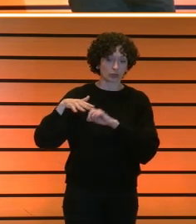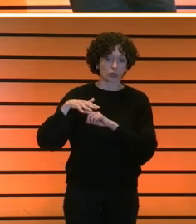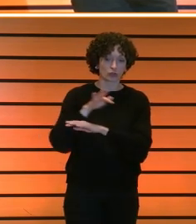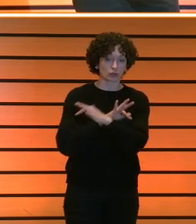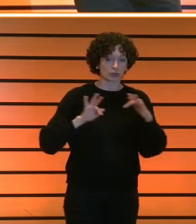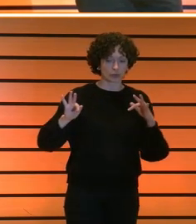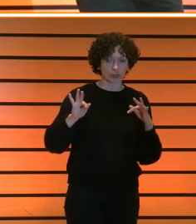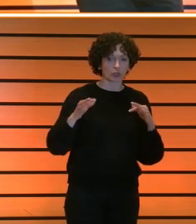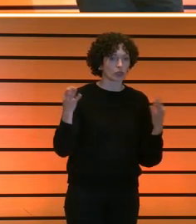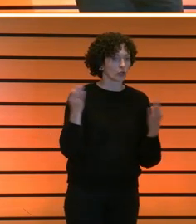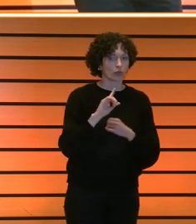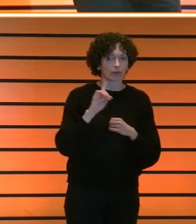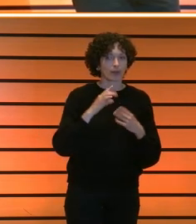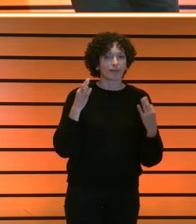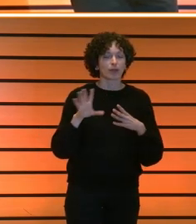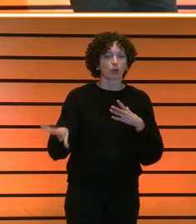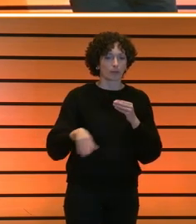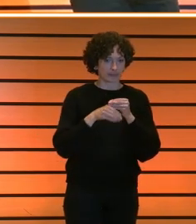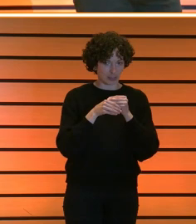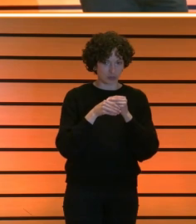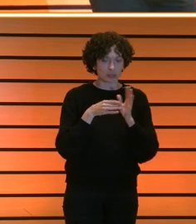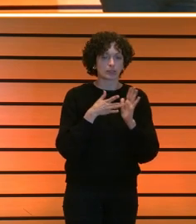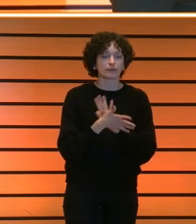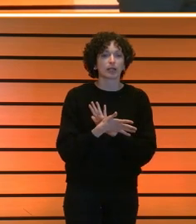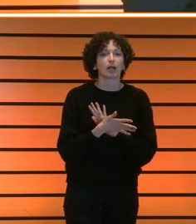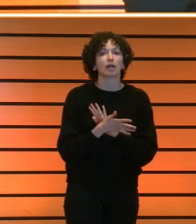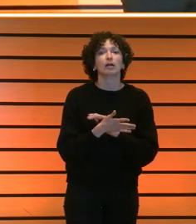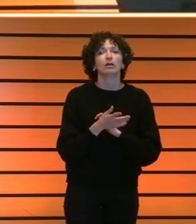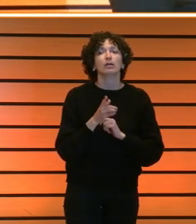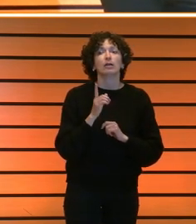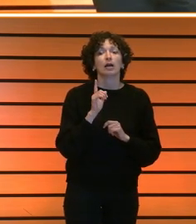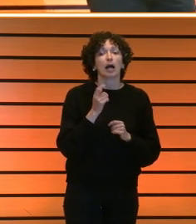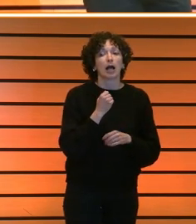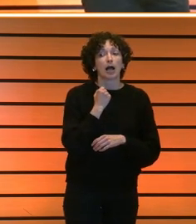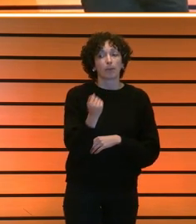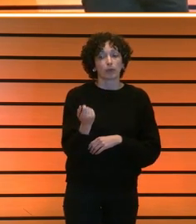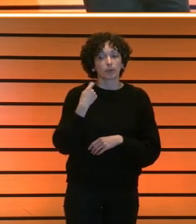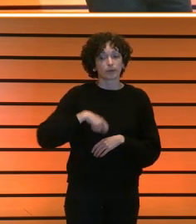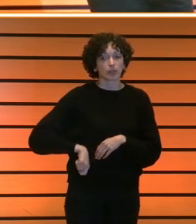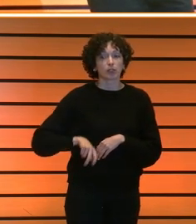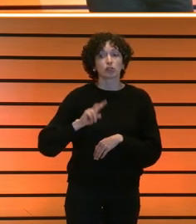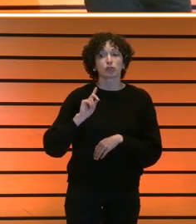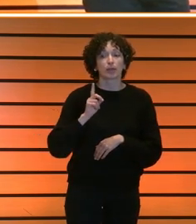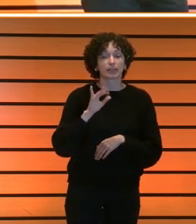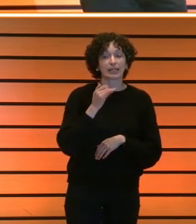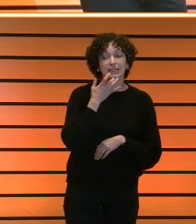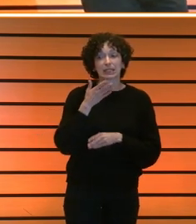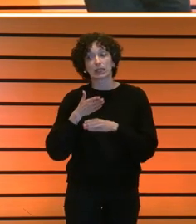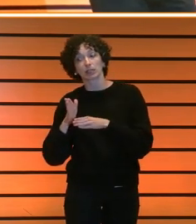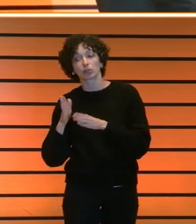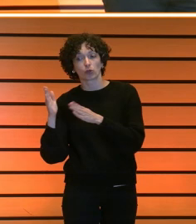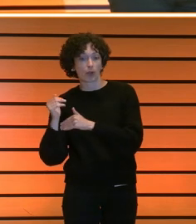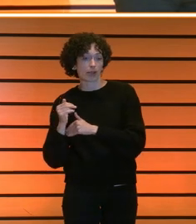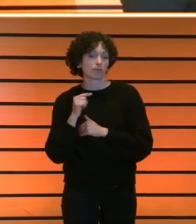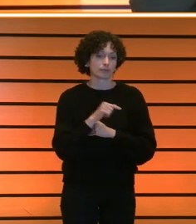tienen que ser complementarios por lo tanto solamente estarán cuando no están el resto Nunca es